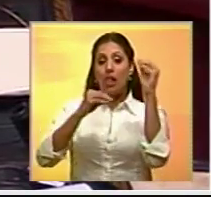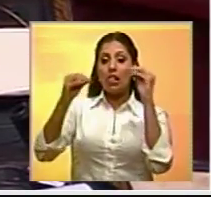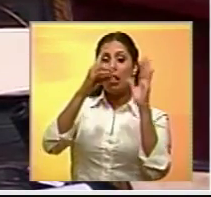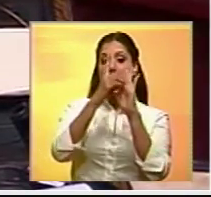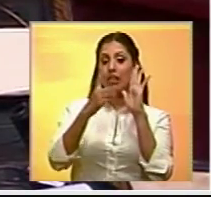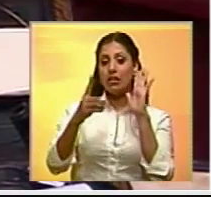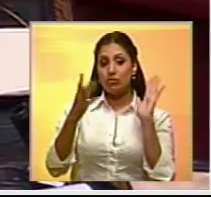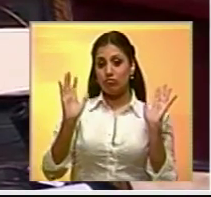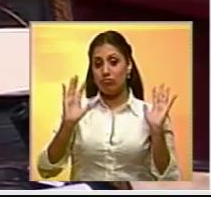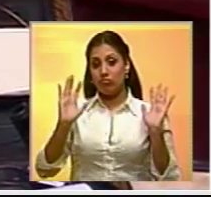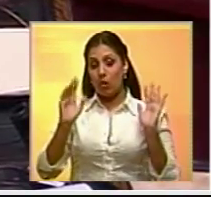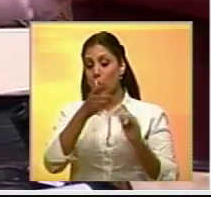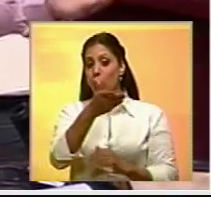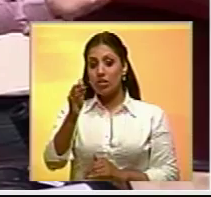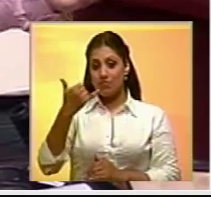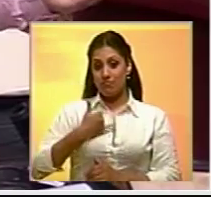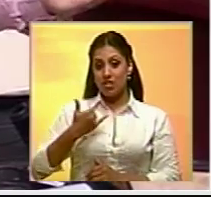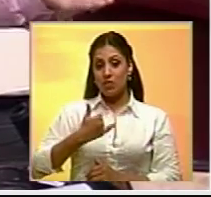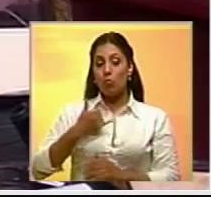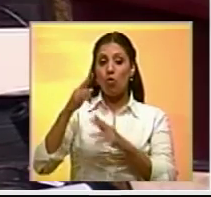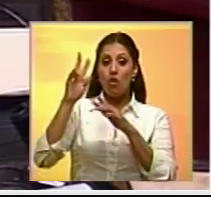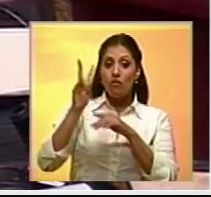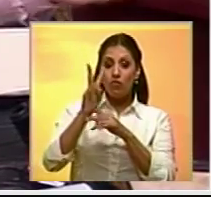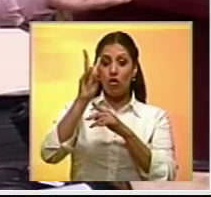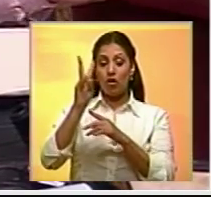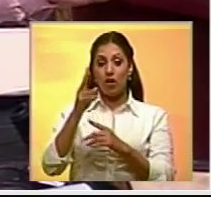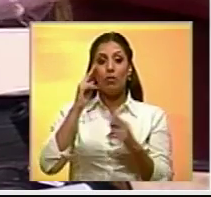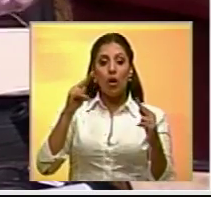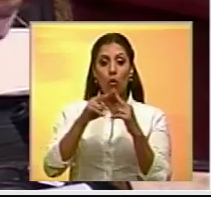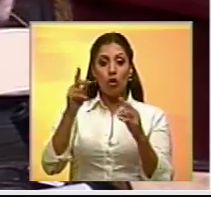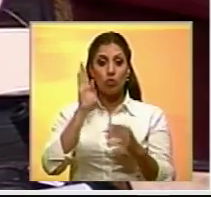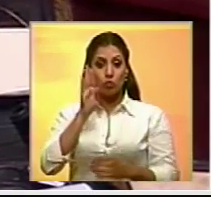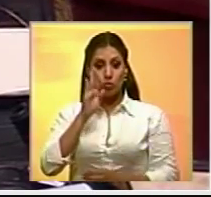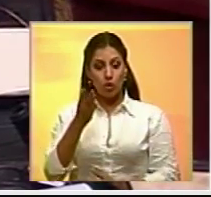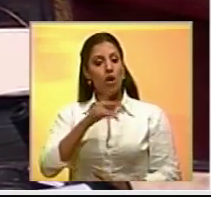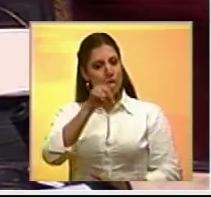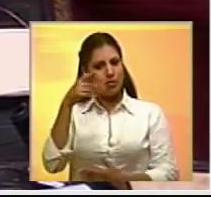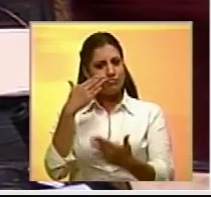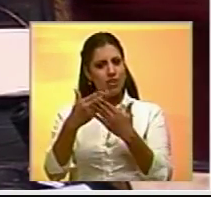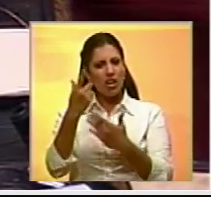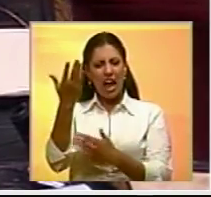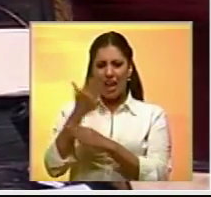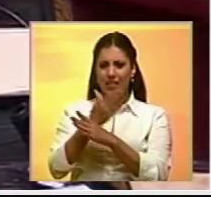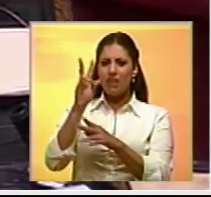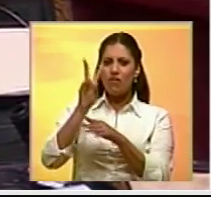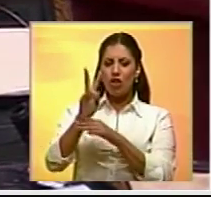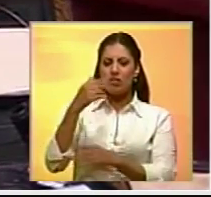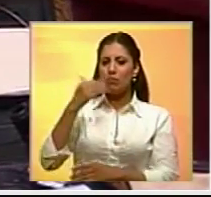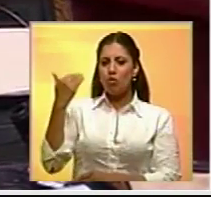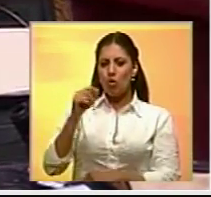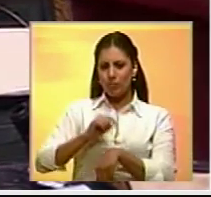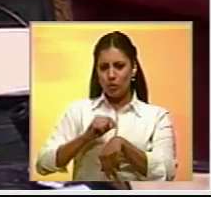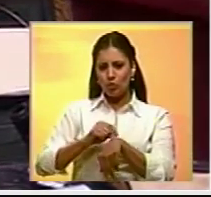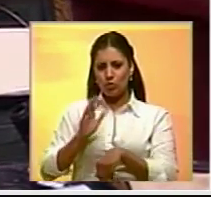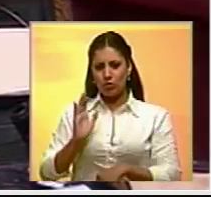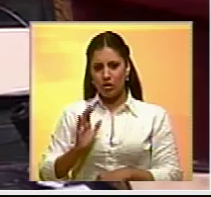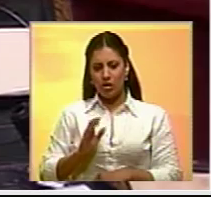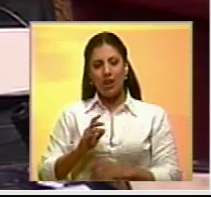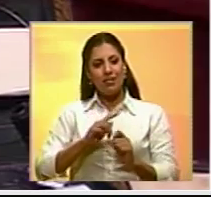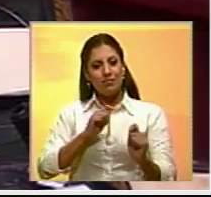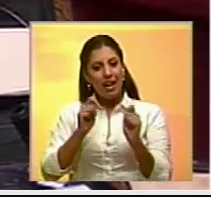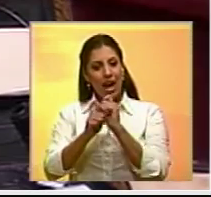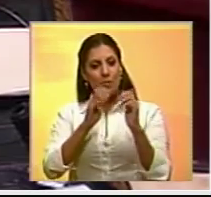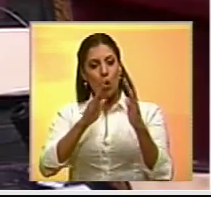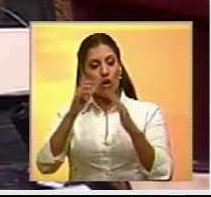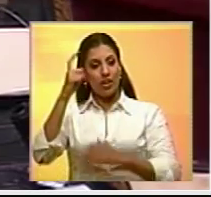derecho que ustedes mismos violan por encontrarse en contumacia. Fíjense, ustedes acaban de hacer una violación hace un par de minutos. Modificaron